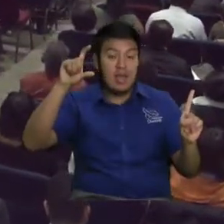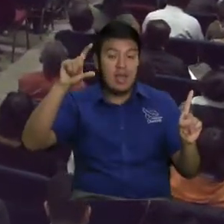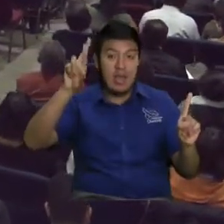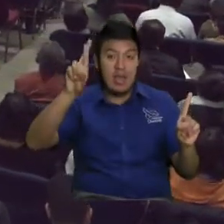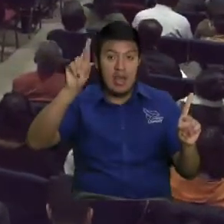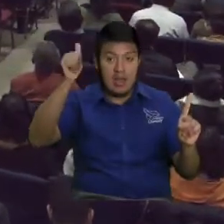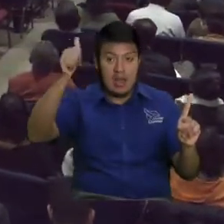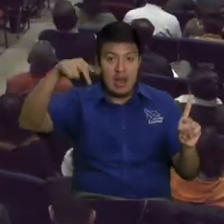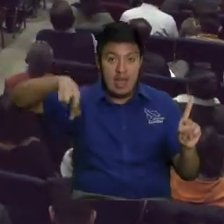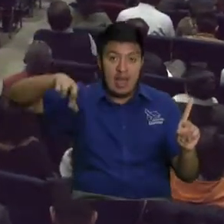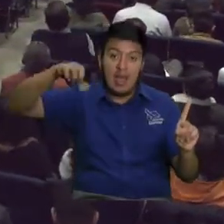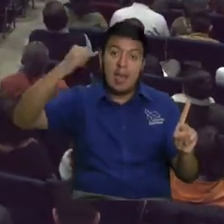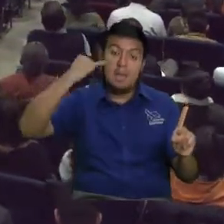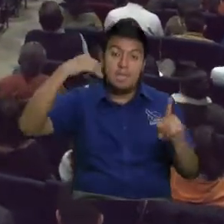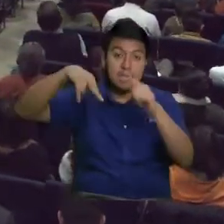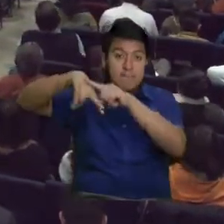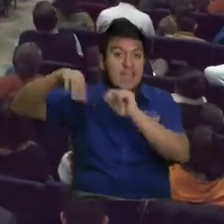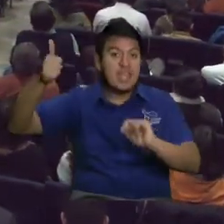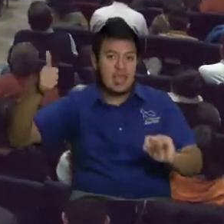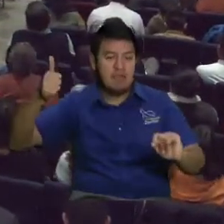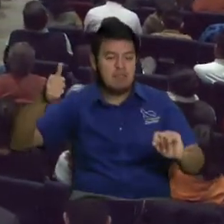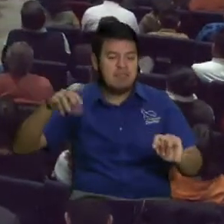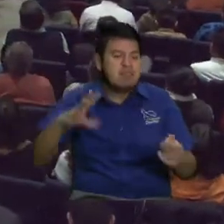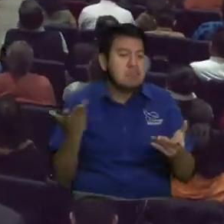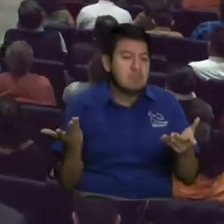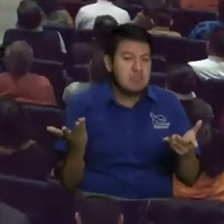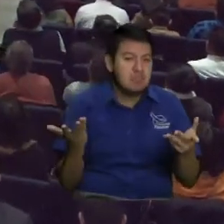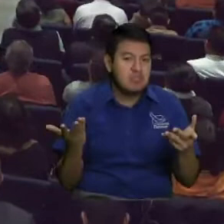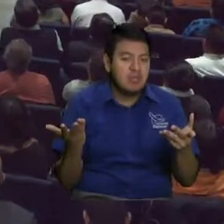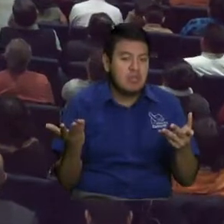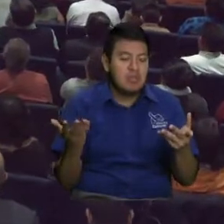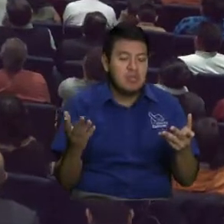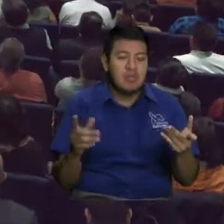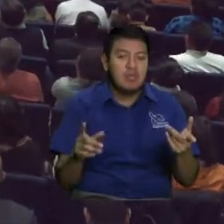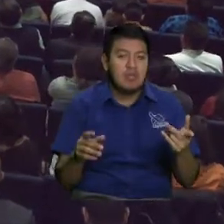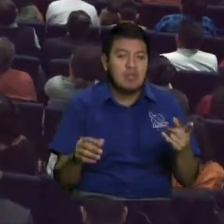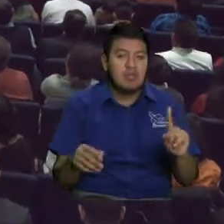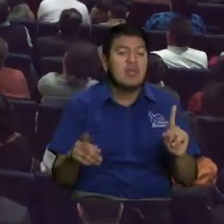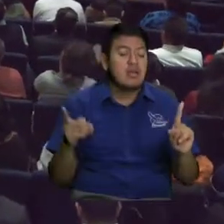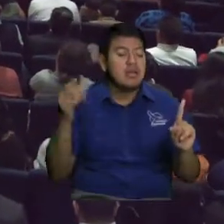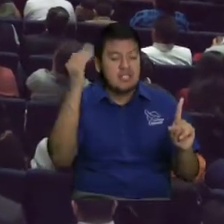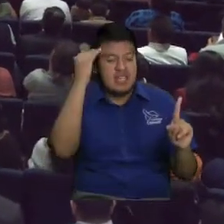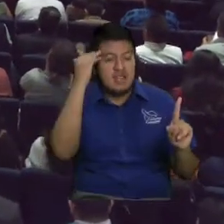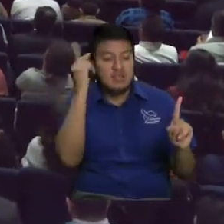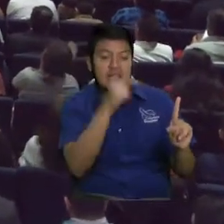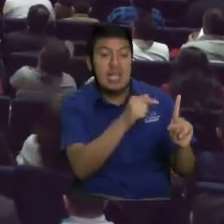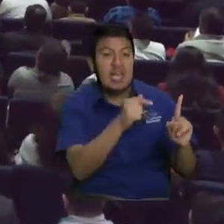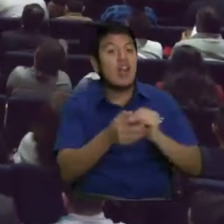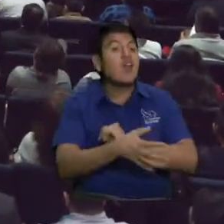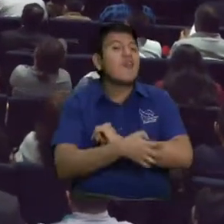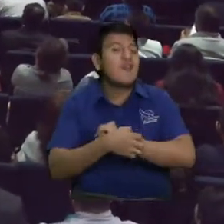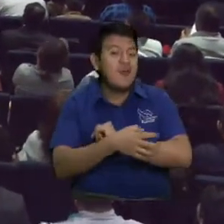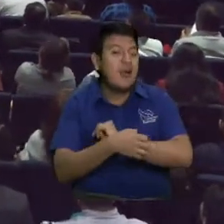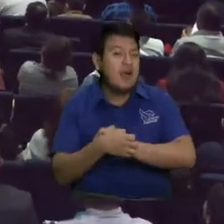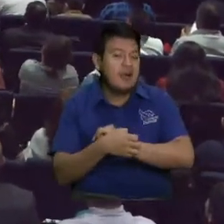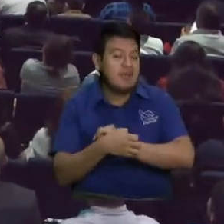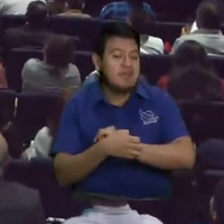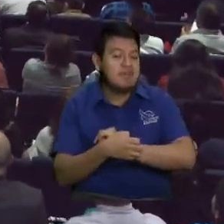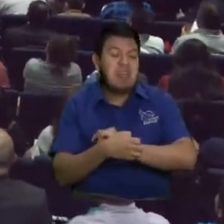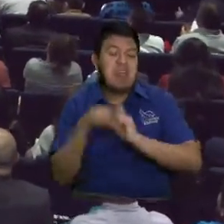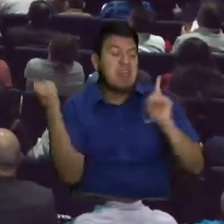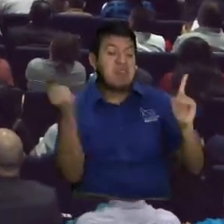lo diré. Y si no aparece el dueño, me lo quedaré. Y de todas maneras, aunque aparezca, se lo queda.